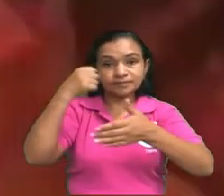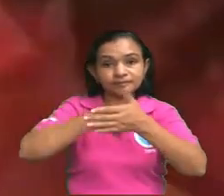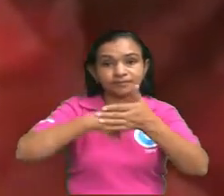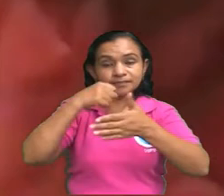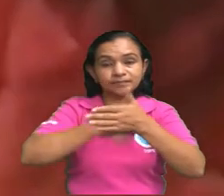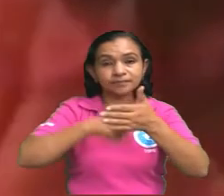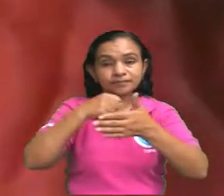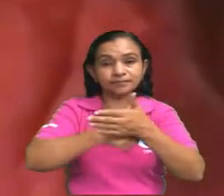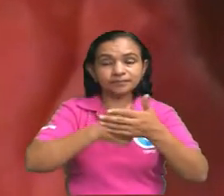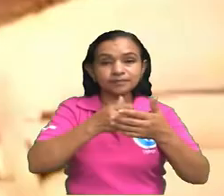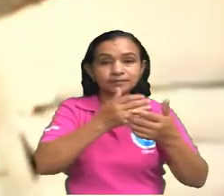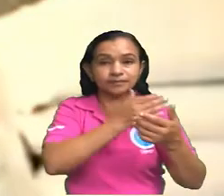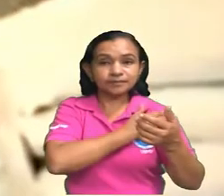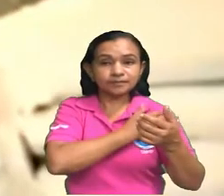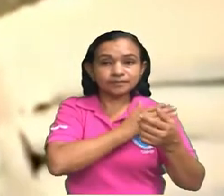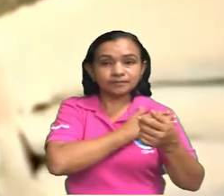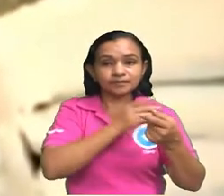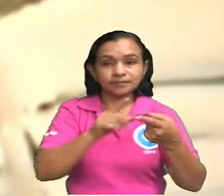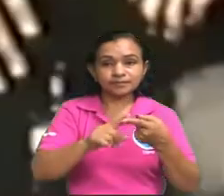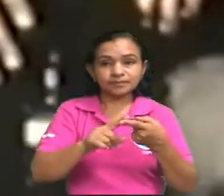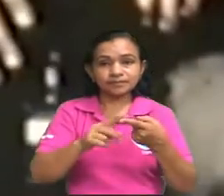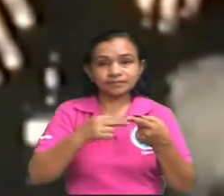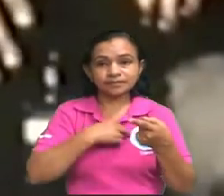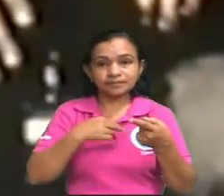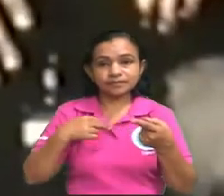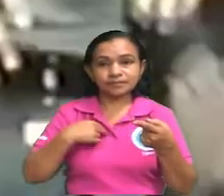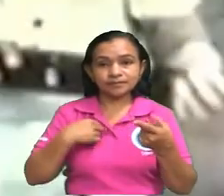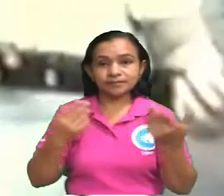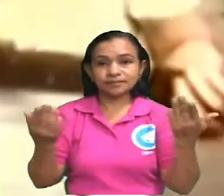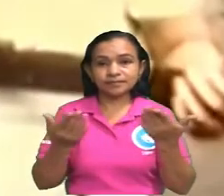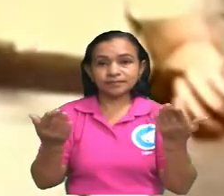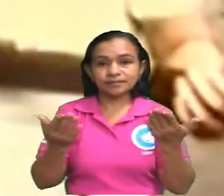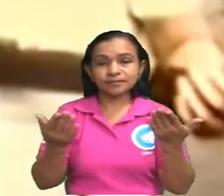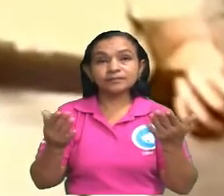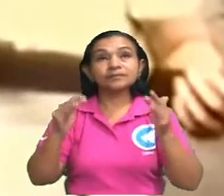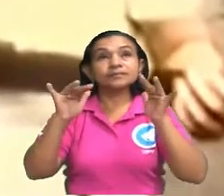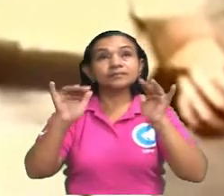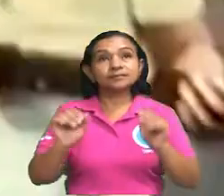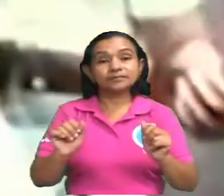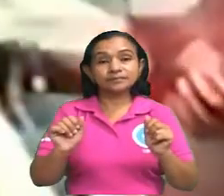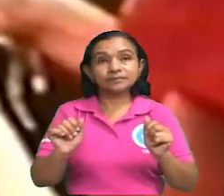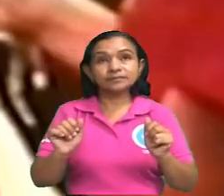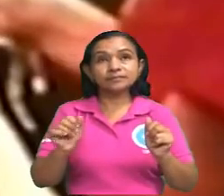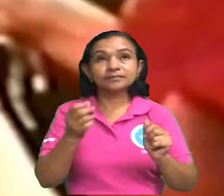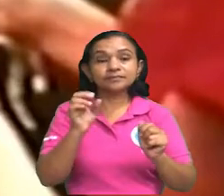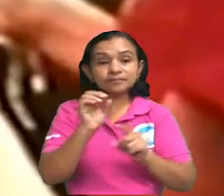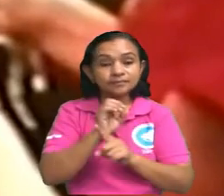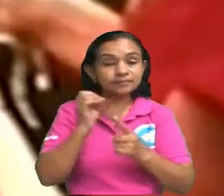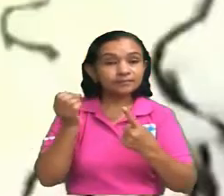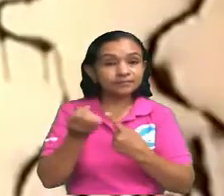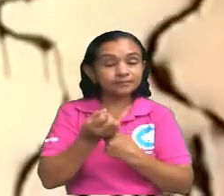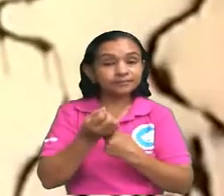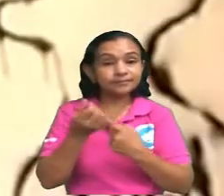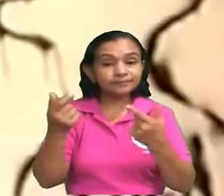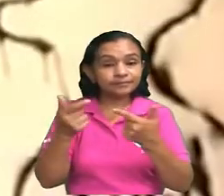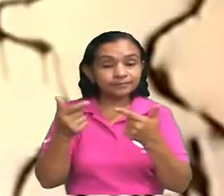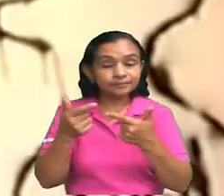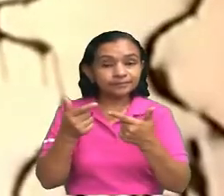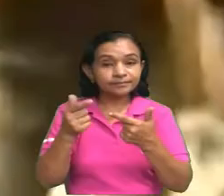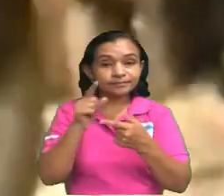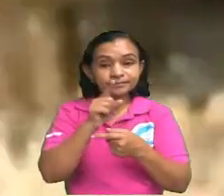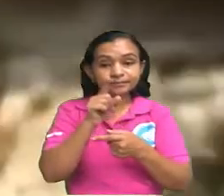la Guardia Nacional de Somoza. Y ya se organizó un grupo guerrillero en